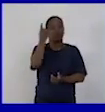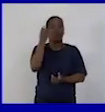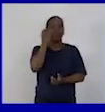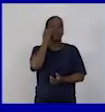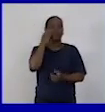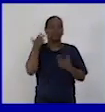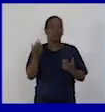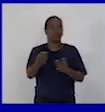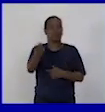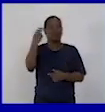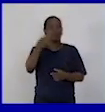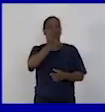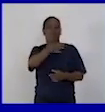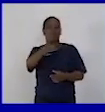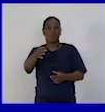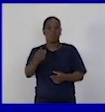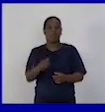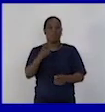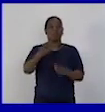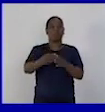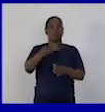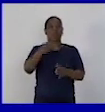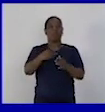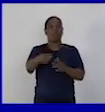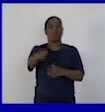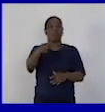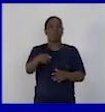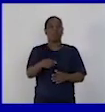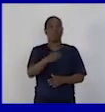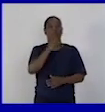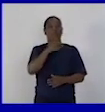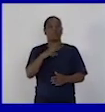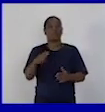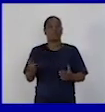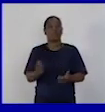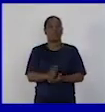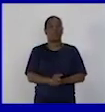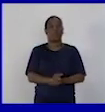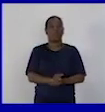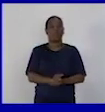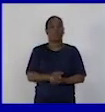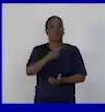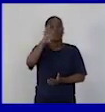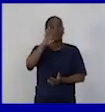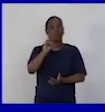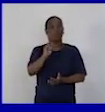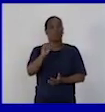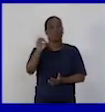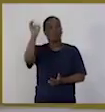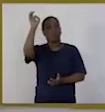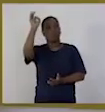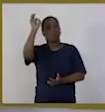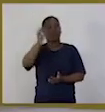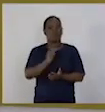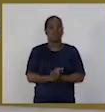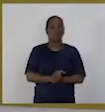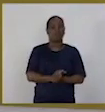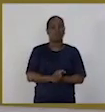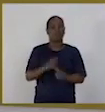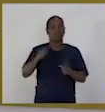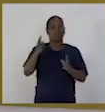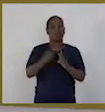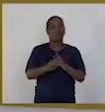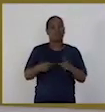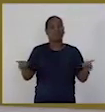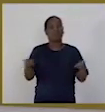también, que hay dos que están a 30 grados Celsius y hay una tercera que hay a 40 grados Celsius. Para resumir, hay